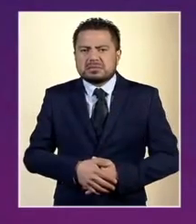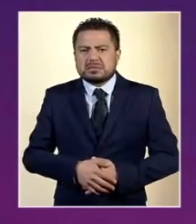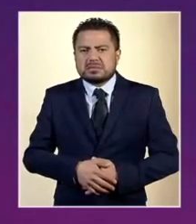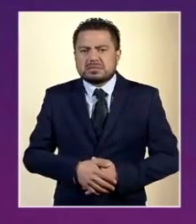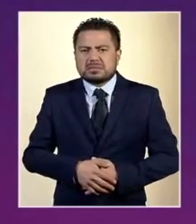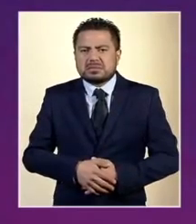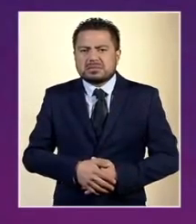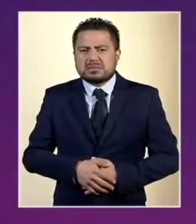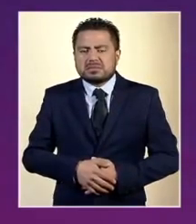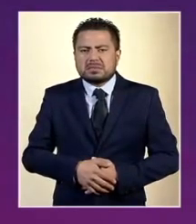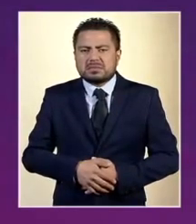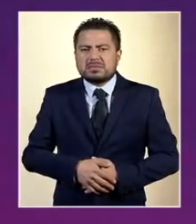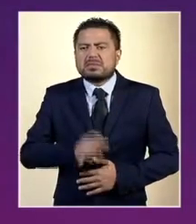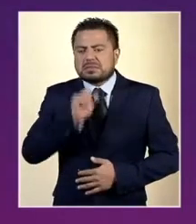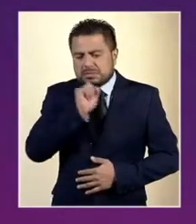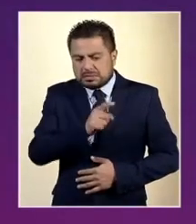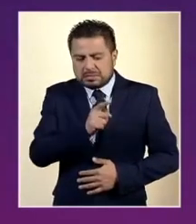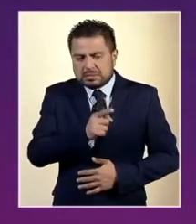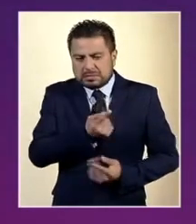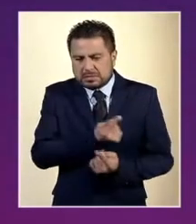Pues son estas